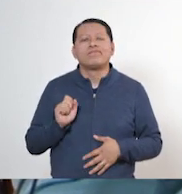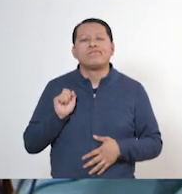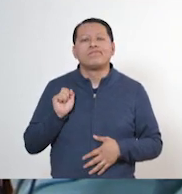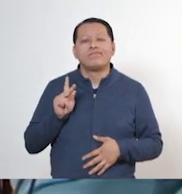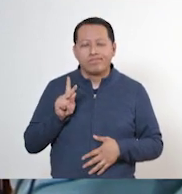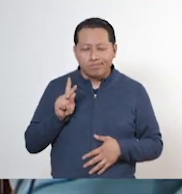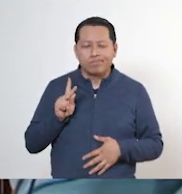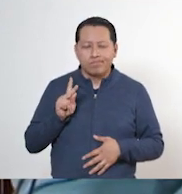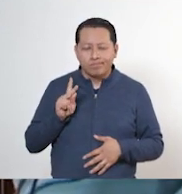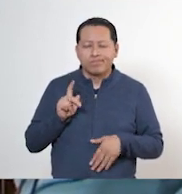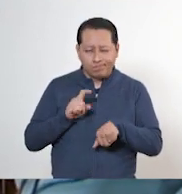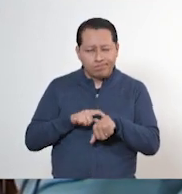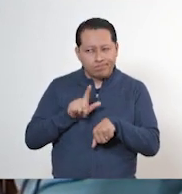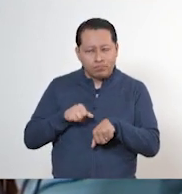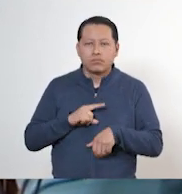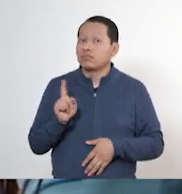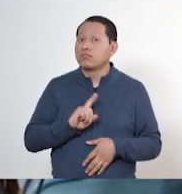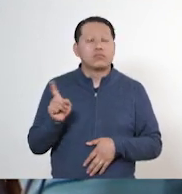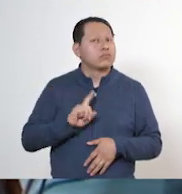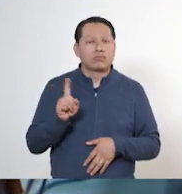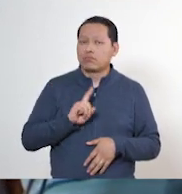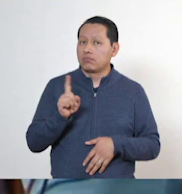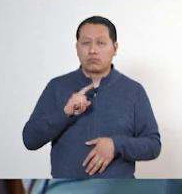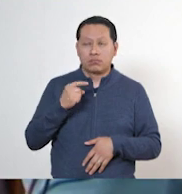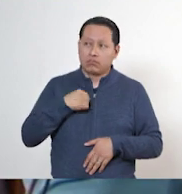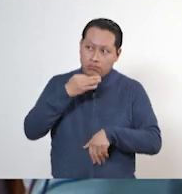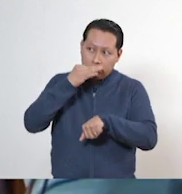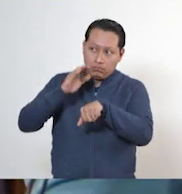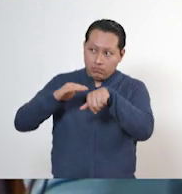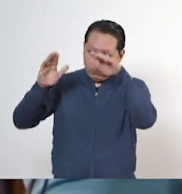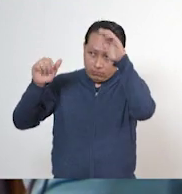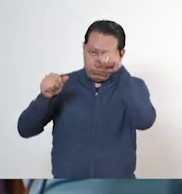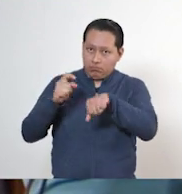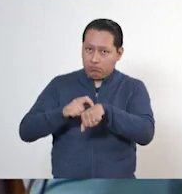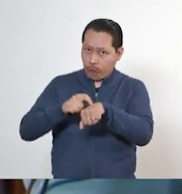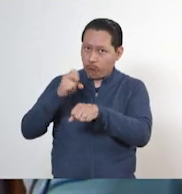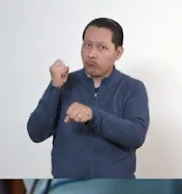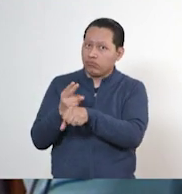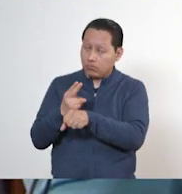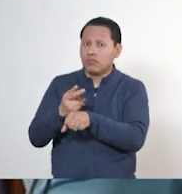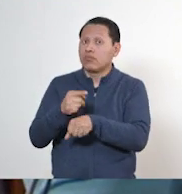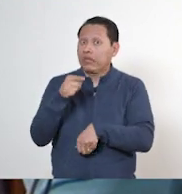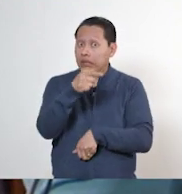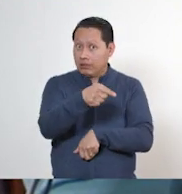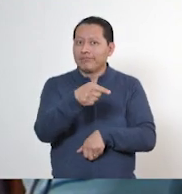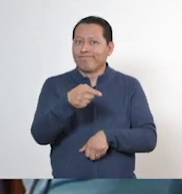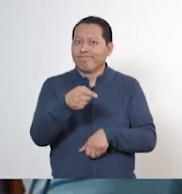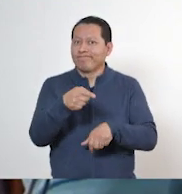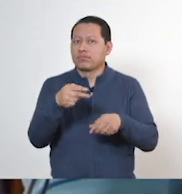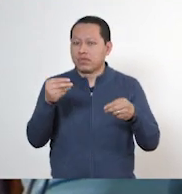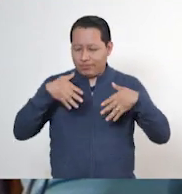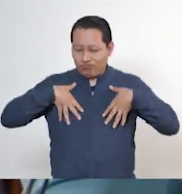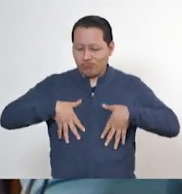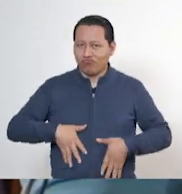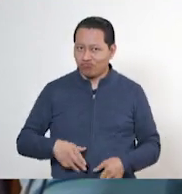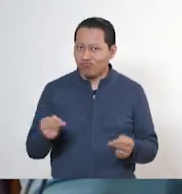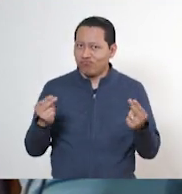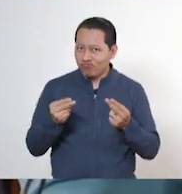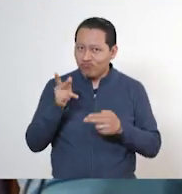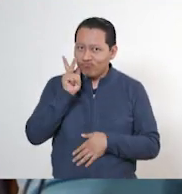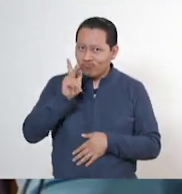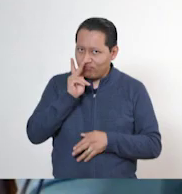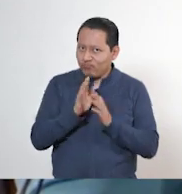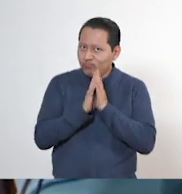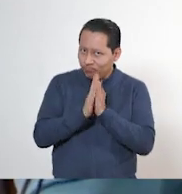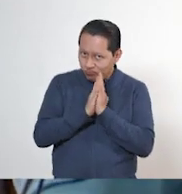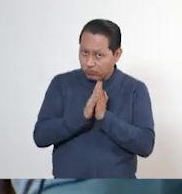Está bien, pero al rato. Ningún al rato. Quedé de recogerlo temprano. Quiero que Ana se lo pruebe terminando el ensayo de su baile. Uh-huh. Así que